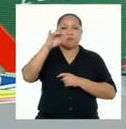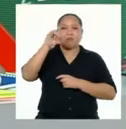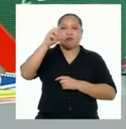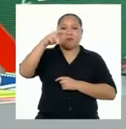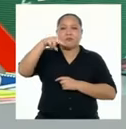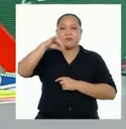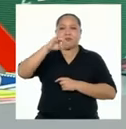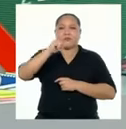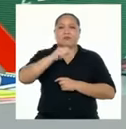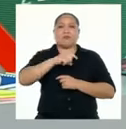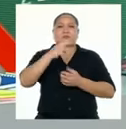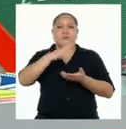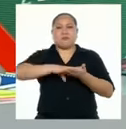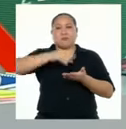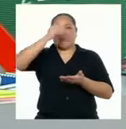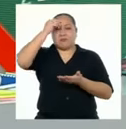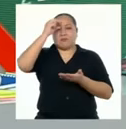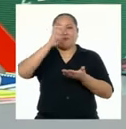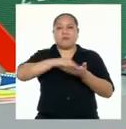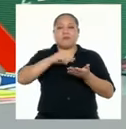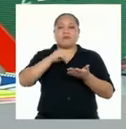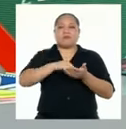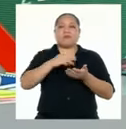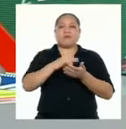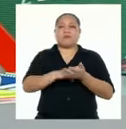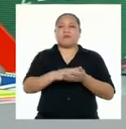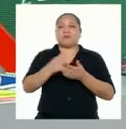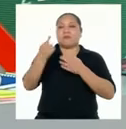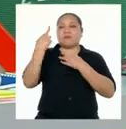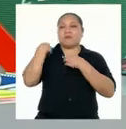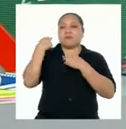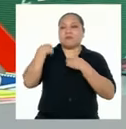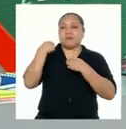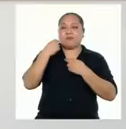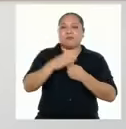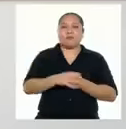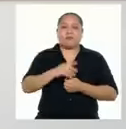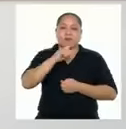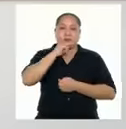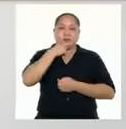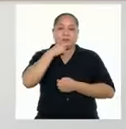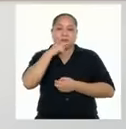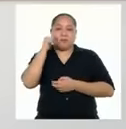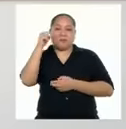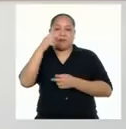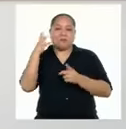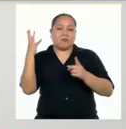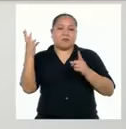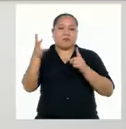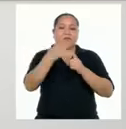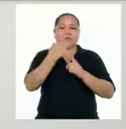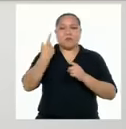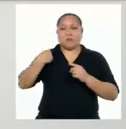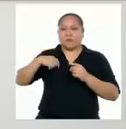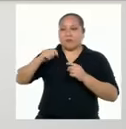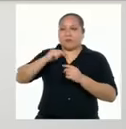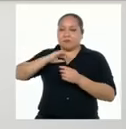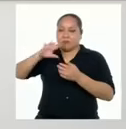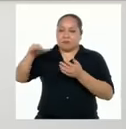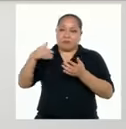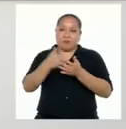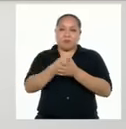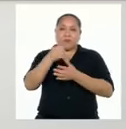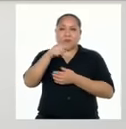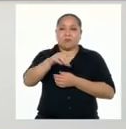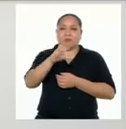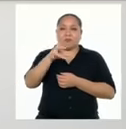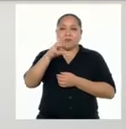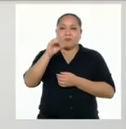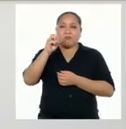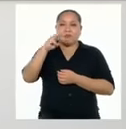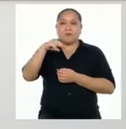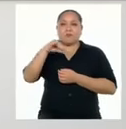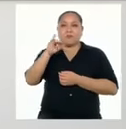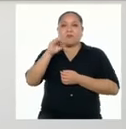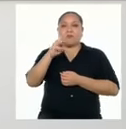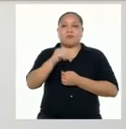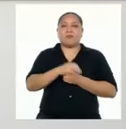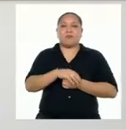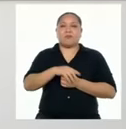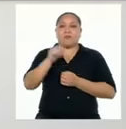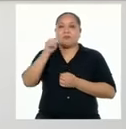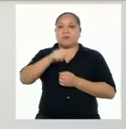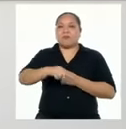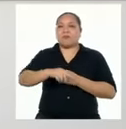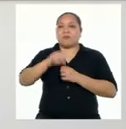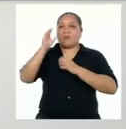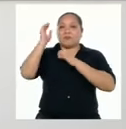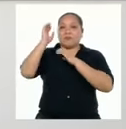para aprender más sobre el rol de la mujer durante la conquista y la colonia. Las crónicas fueron muy populares entre